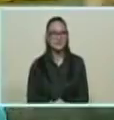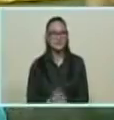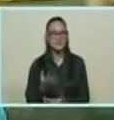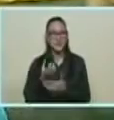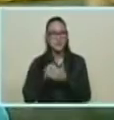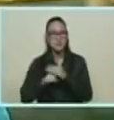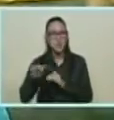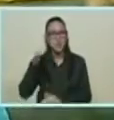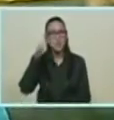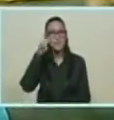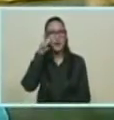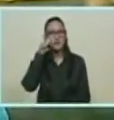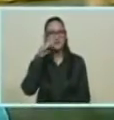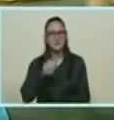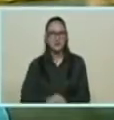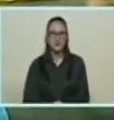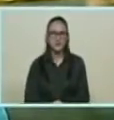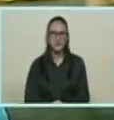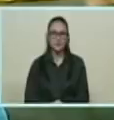Parto humanizado.